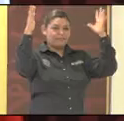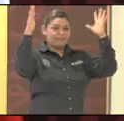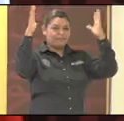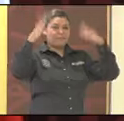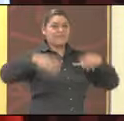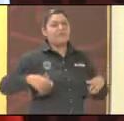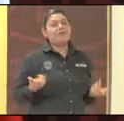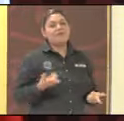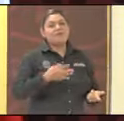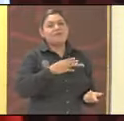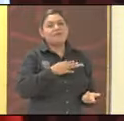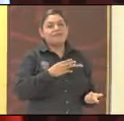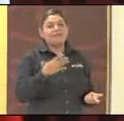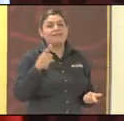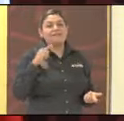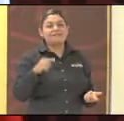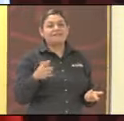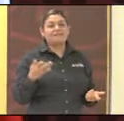Bueno, ¿quién estuvo ahí?